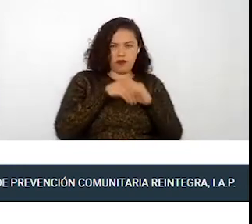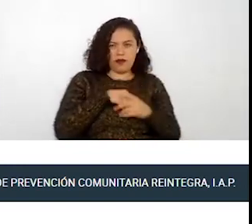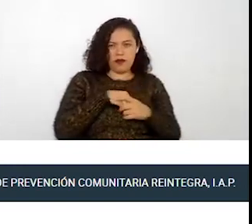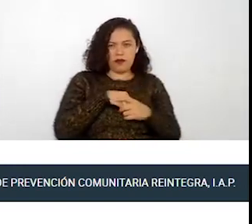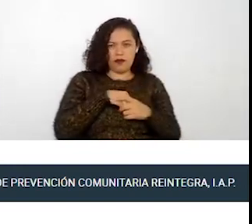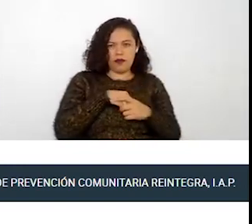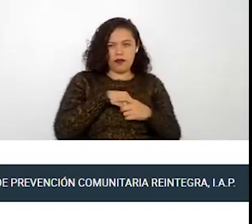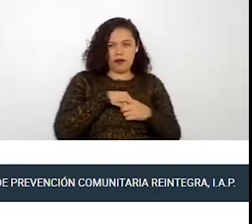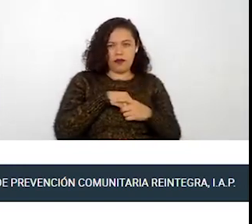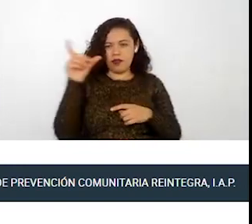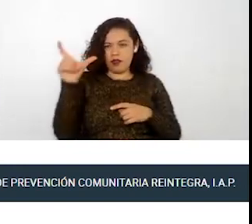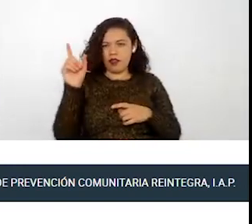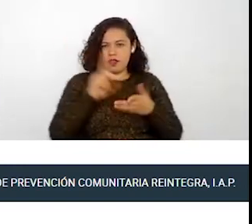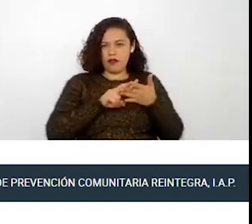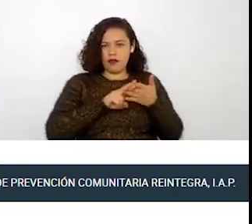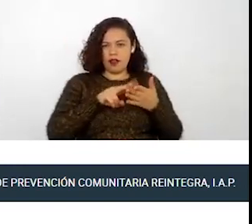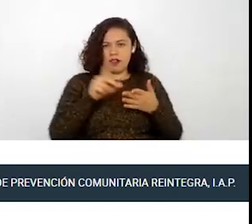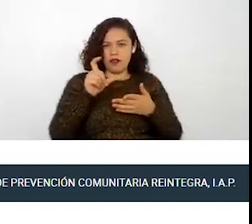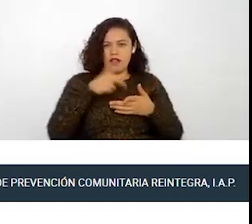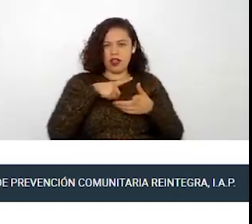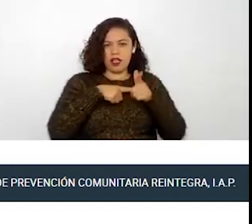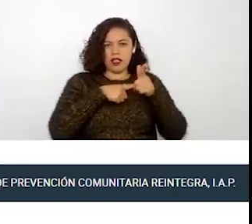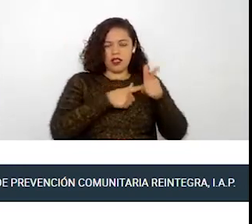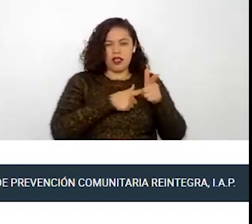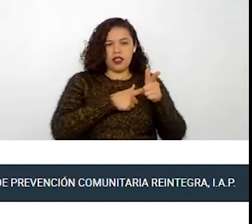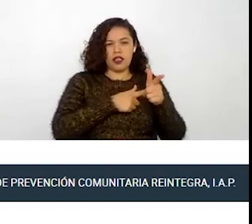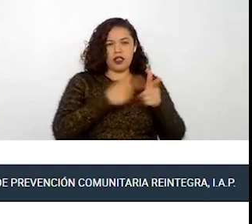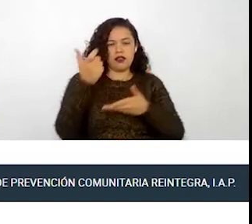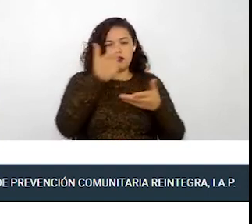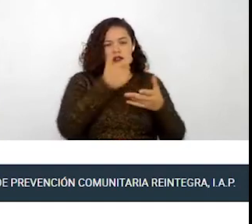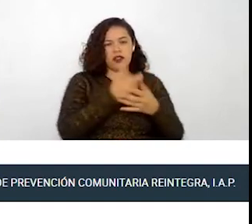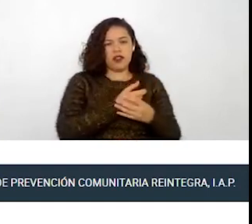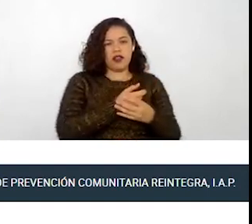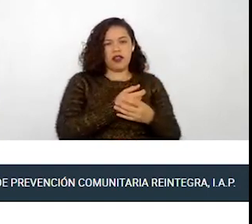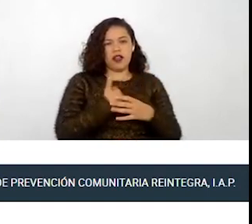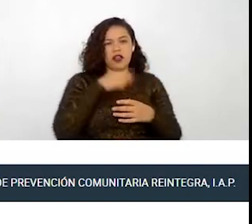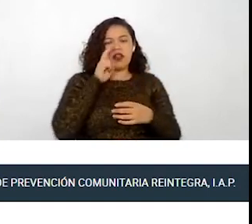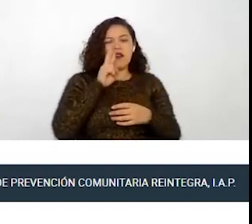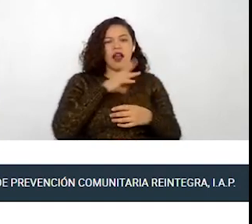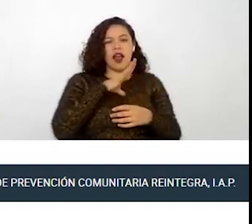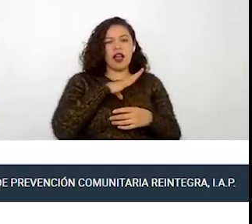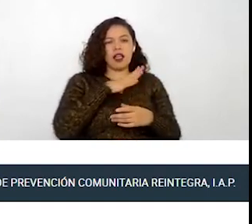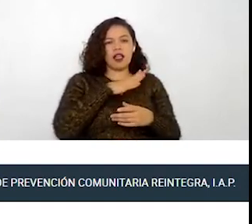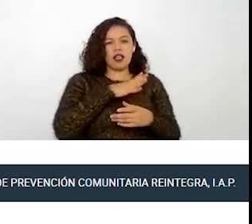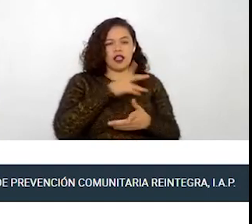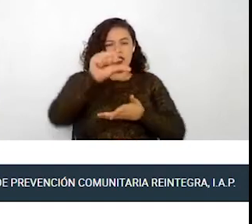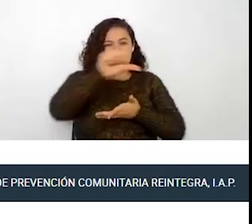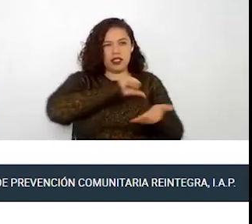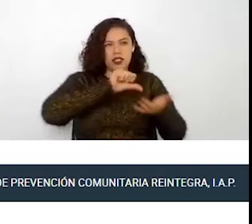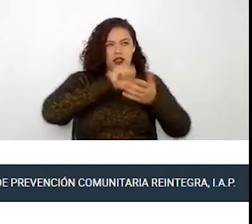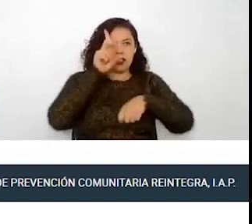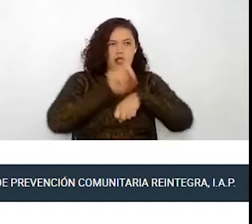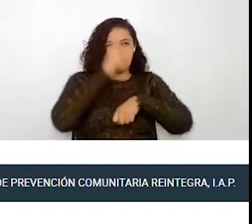puntito verde en esta parte verde donde dice continuar con presupuesto le damos aquí y vemos que tenemos aquí el centro de día que